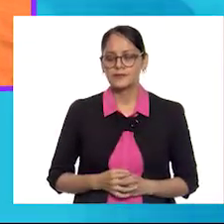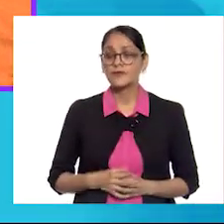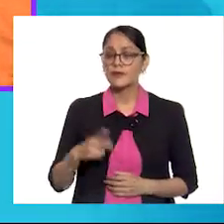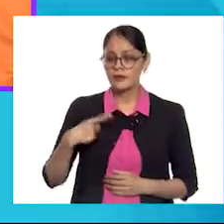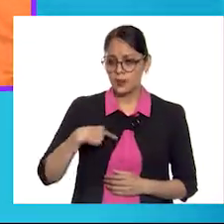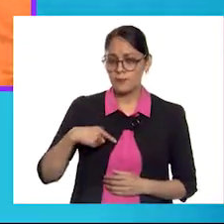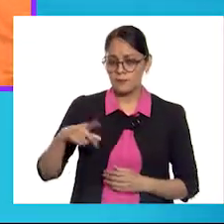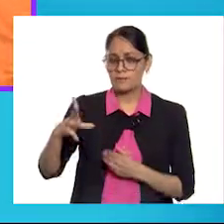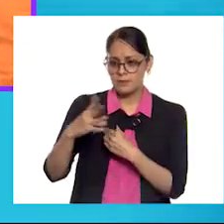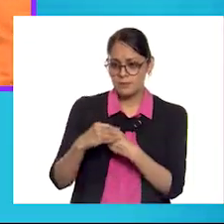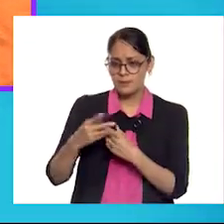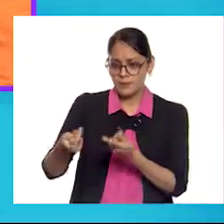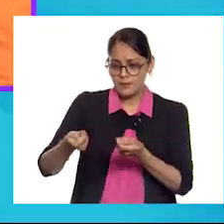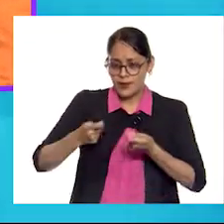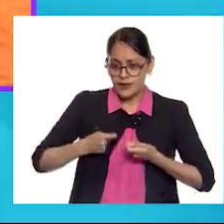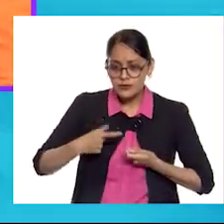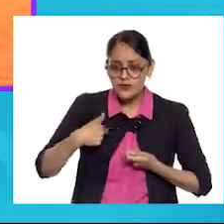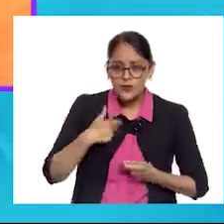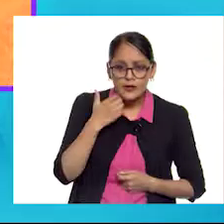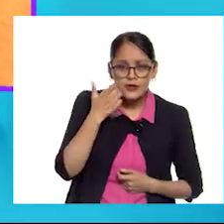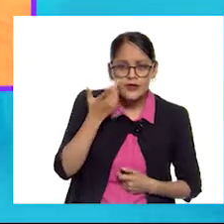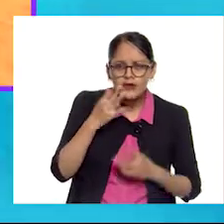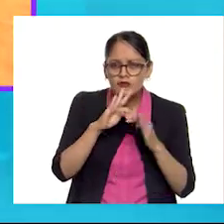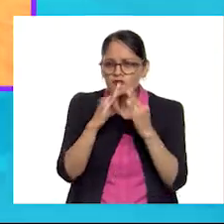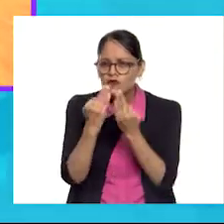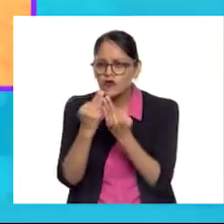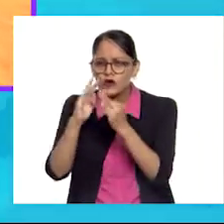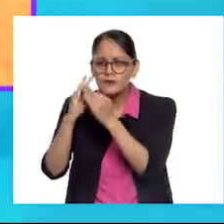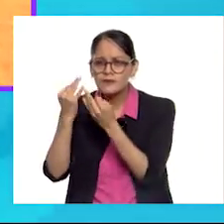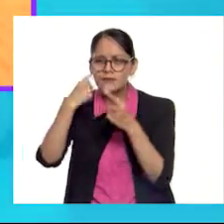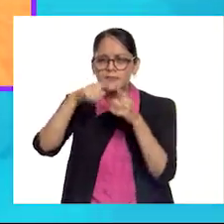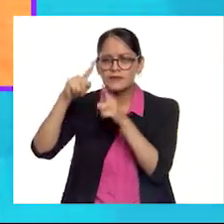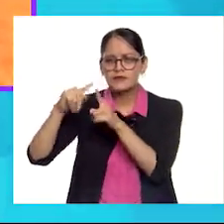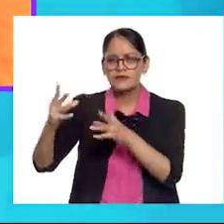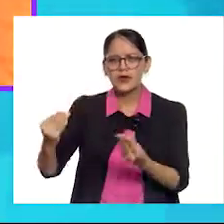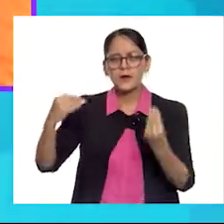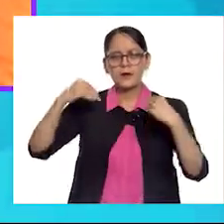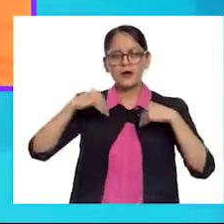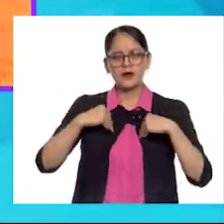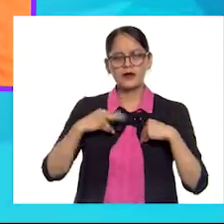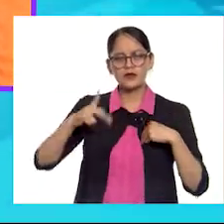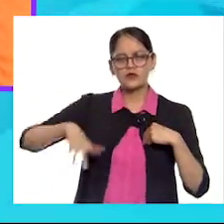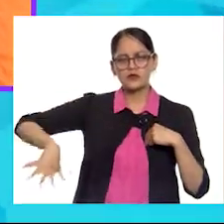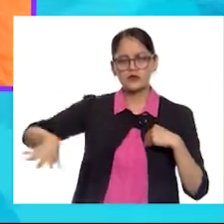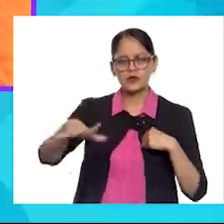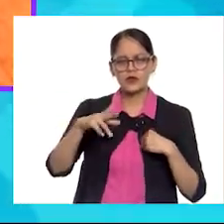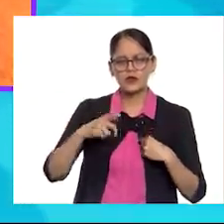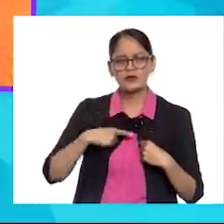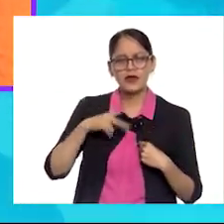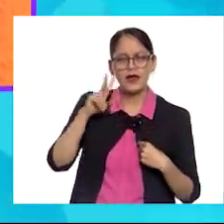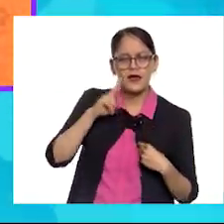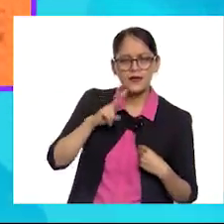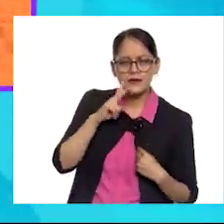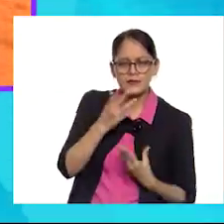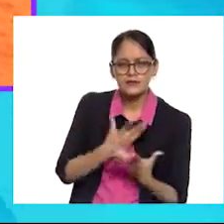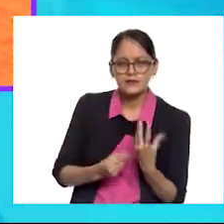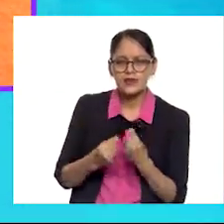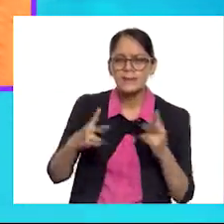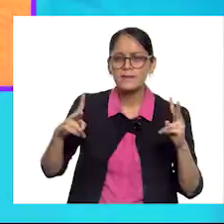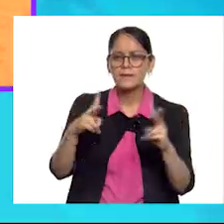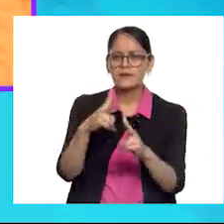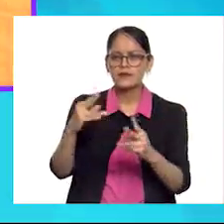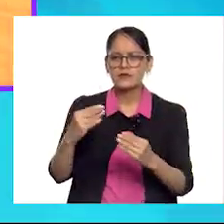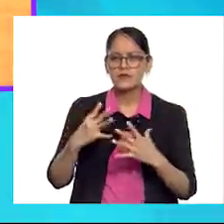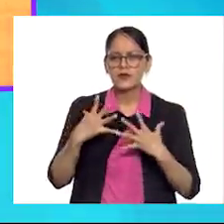Me otorgas la posibilidad de crear formas y experimentar con tus elementos. El viento me